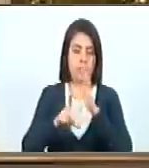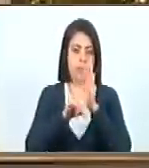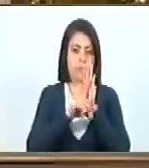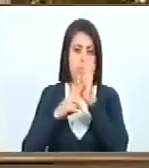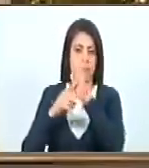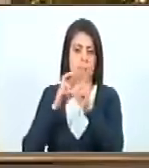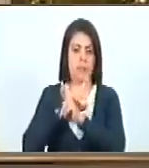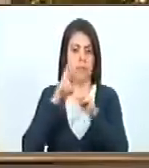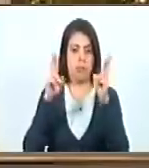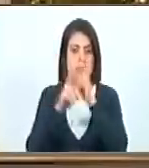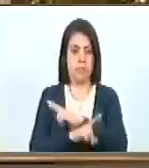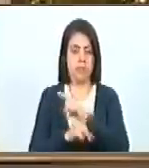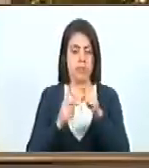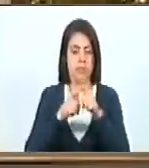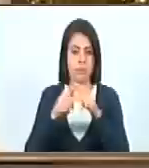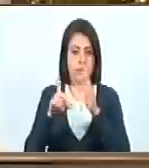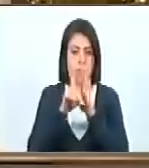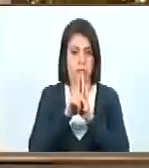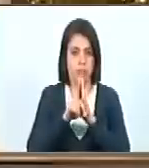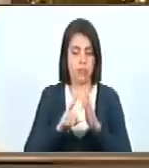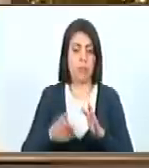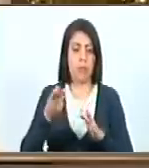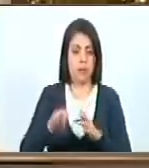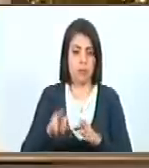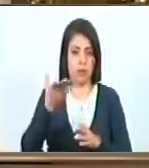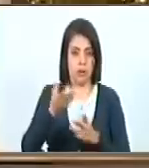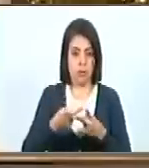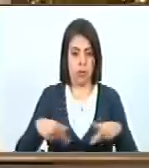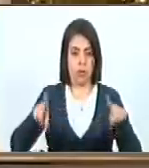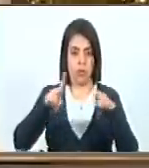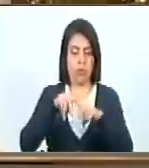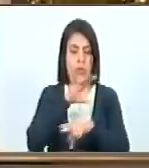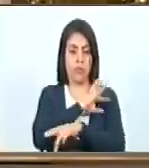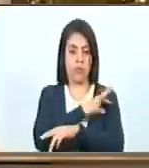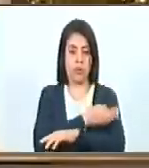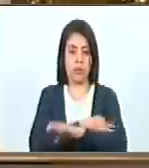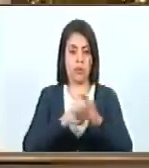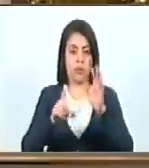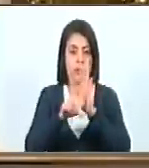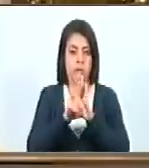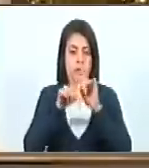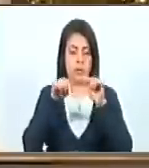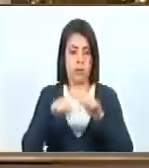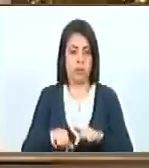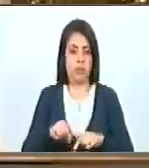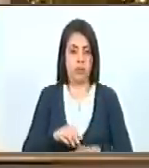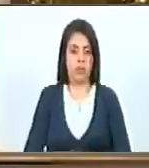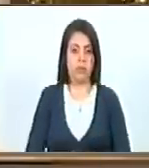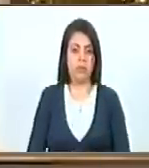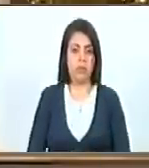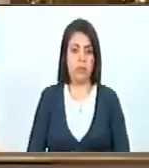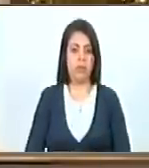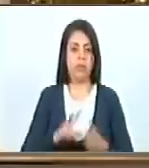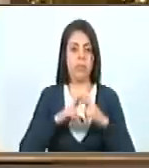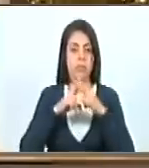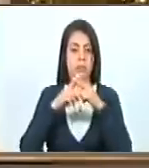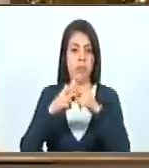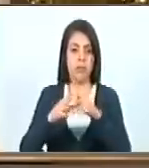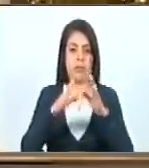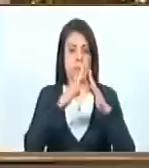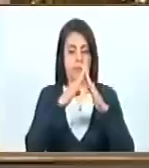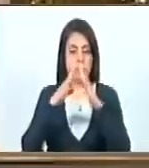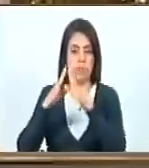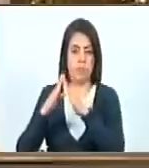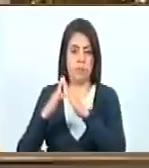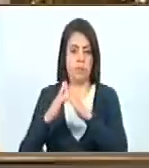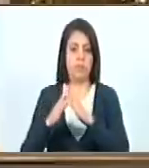de reforma parcial del decreto con rango, valor y fuerza de ley del Régimen Prestacional de Vivienda y